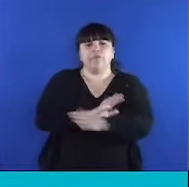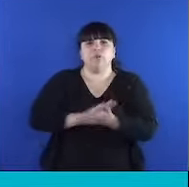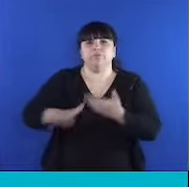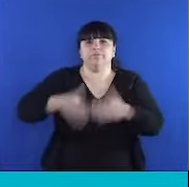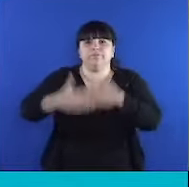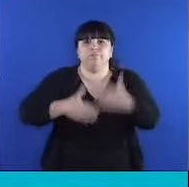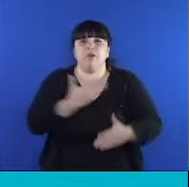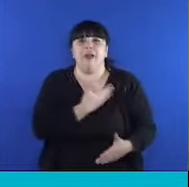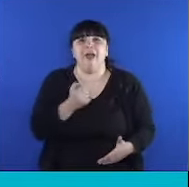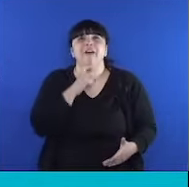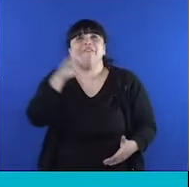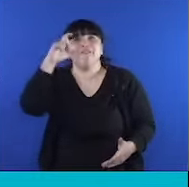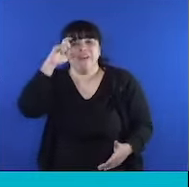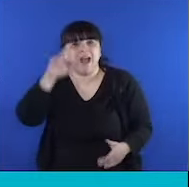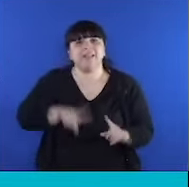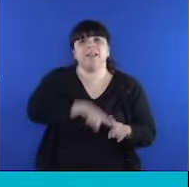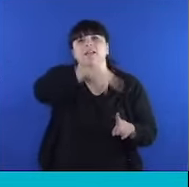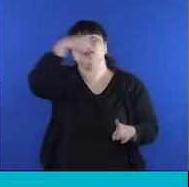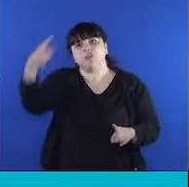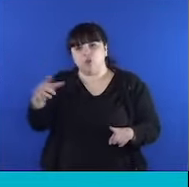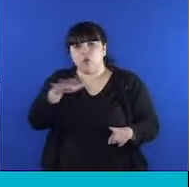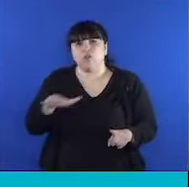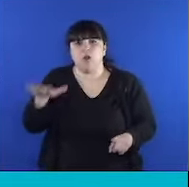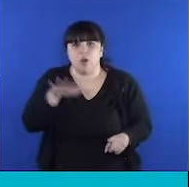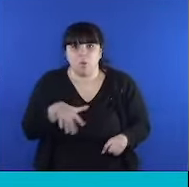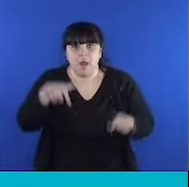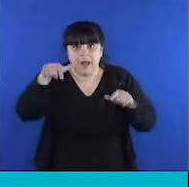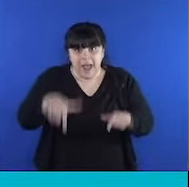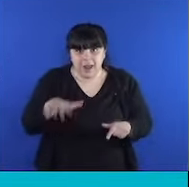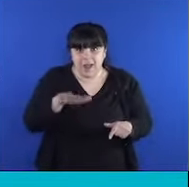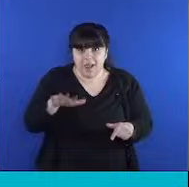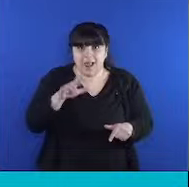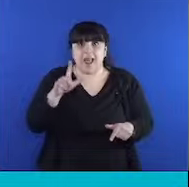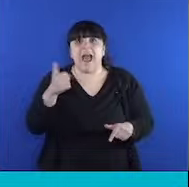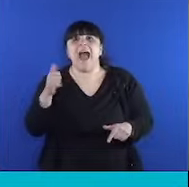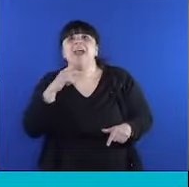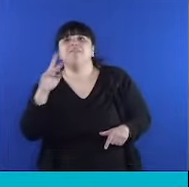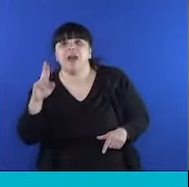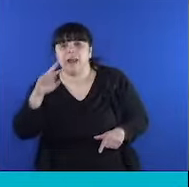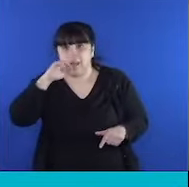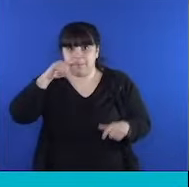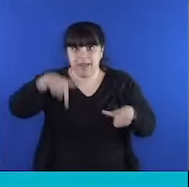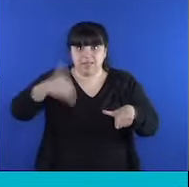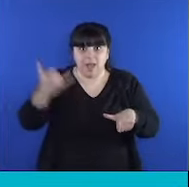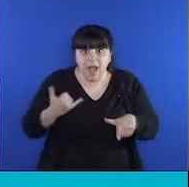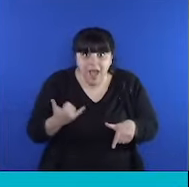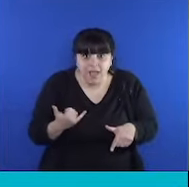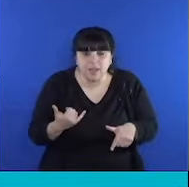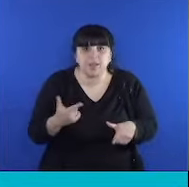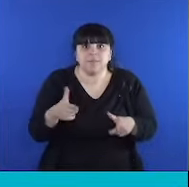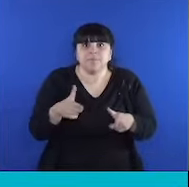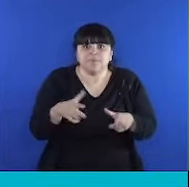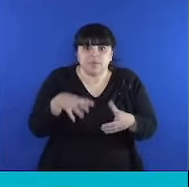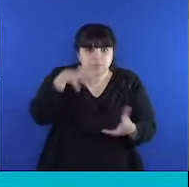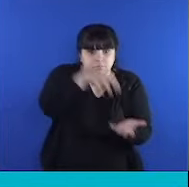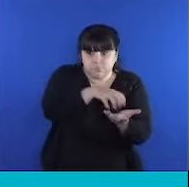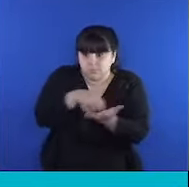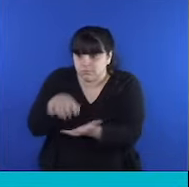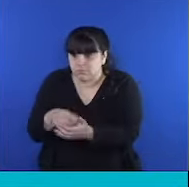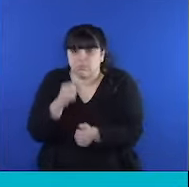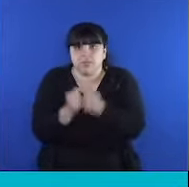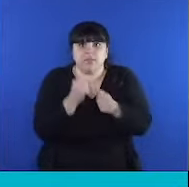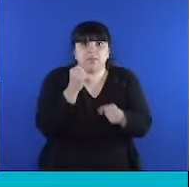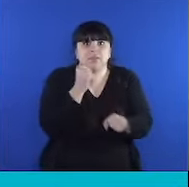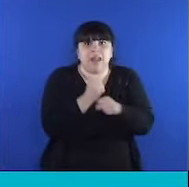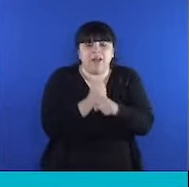en FATE, sino en las plantas de Aluar. También está acá Aluar La Plata, en la provincia de Buenos Aires, y que son parte de los puestos de trabajo en la